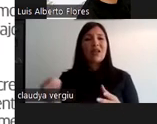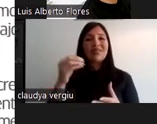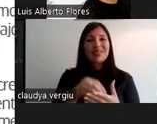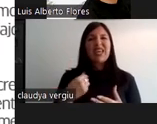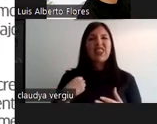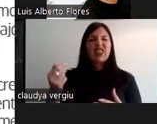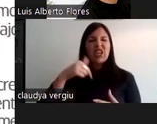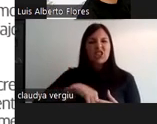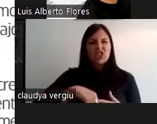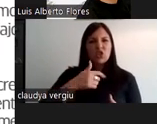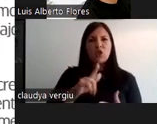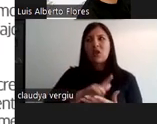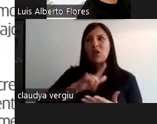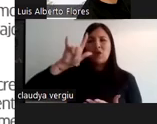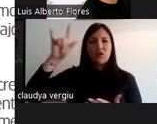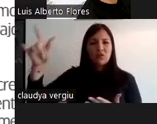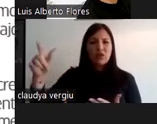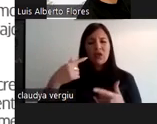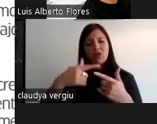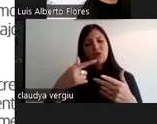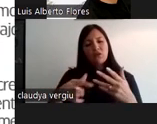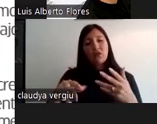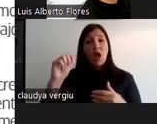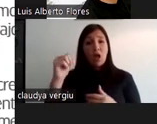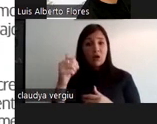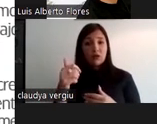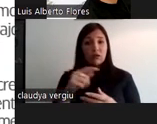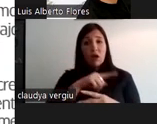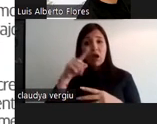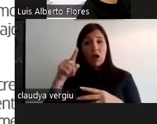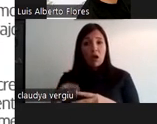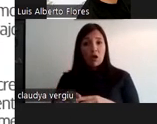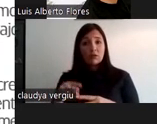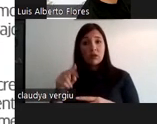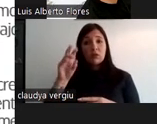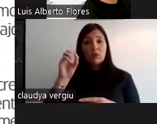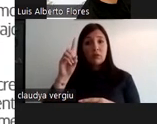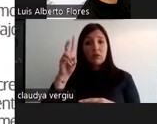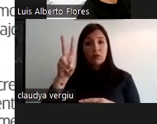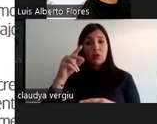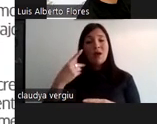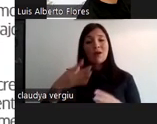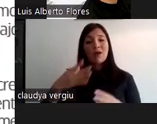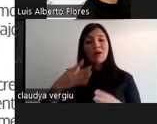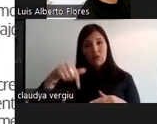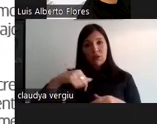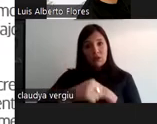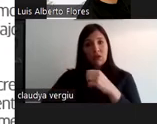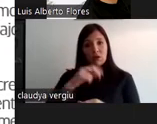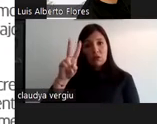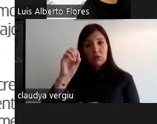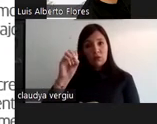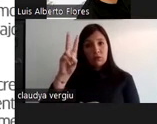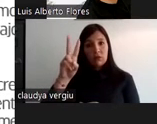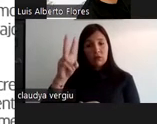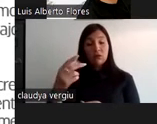en los diferentes mediciones que hemos tenido desde abril por ejemplo hasta de dos mil veintiuno hasta julio del presente año y como podemos